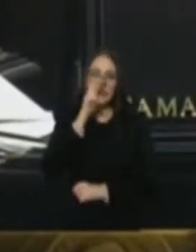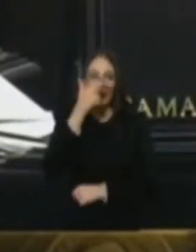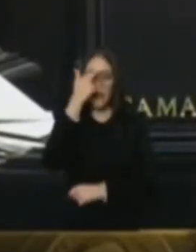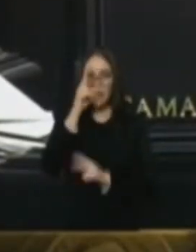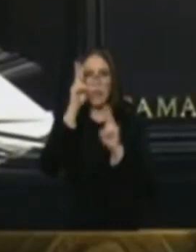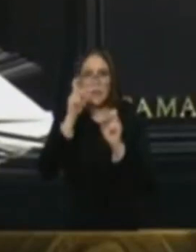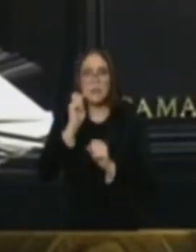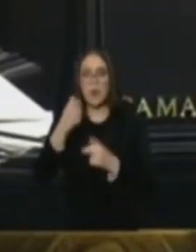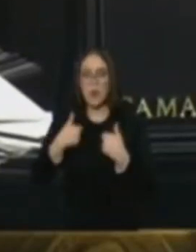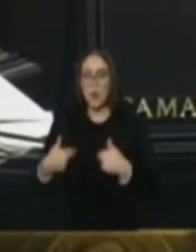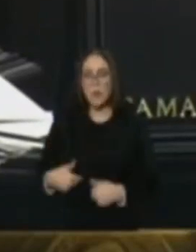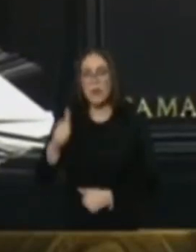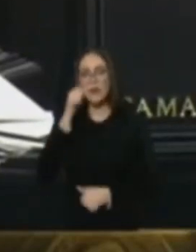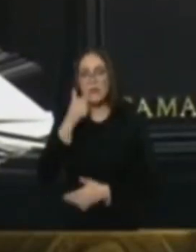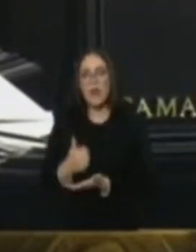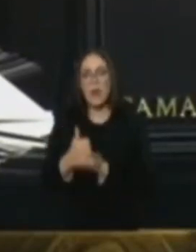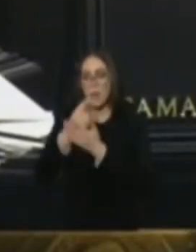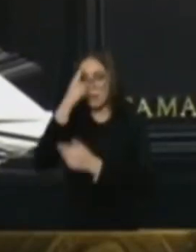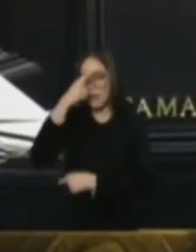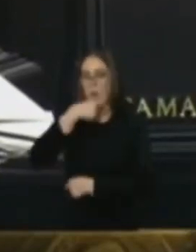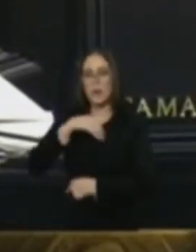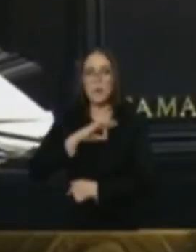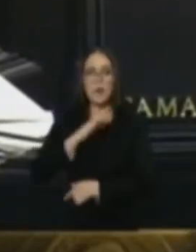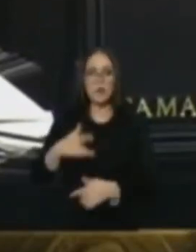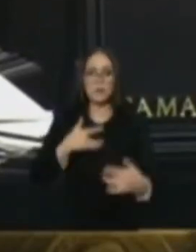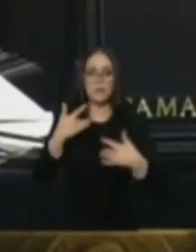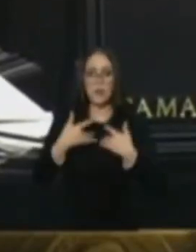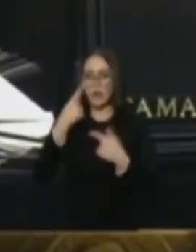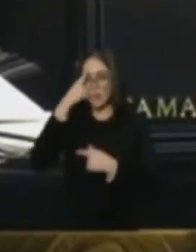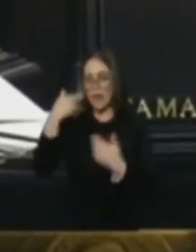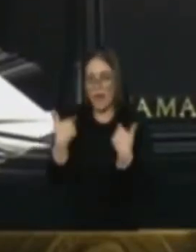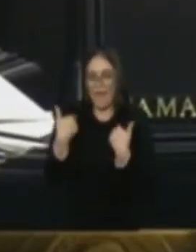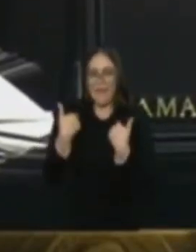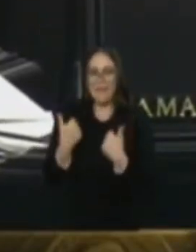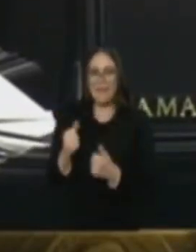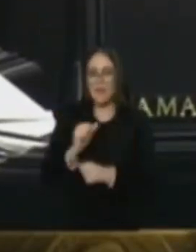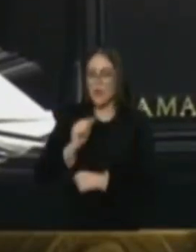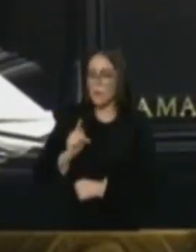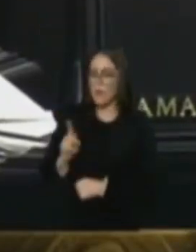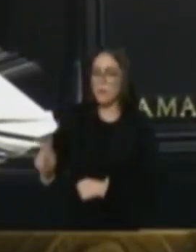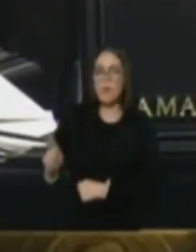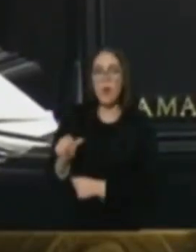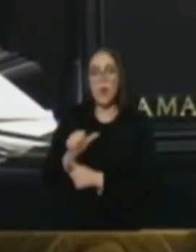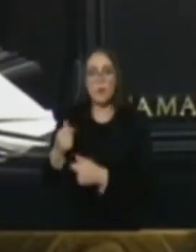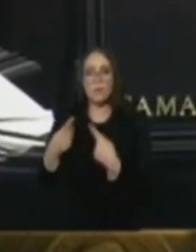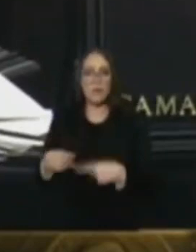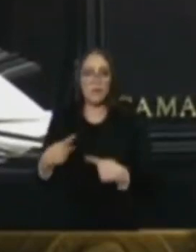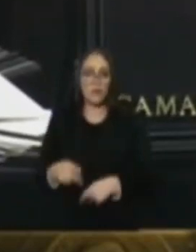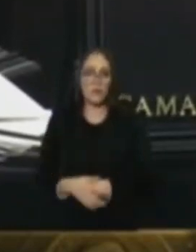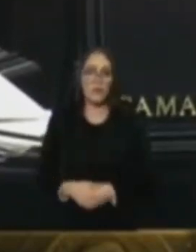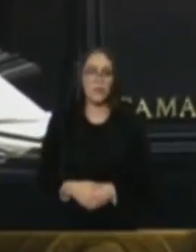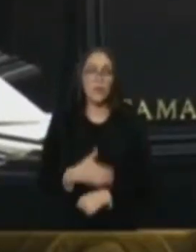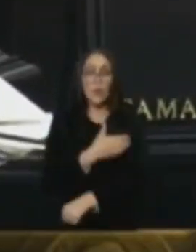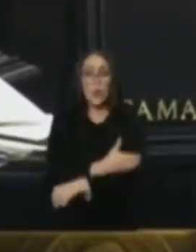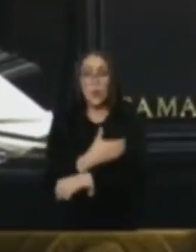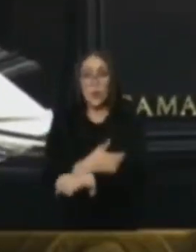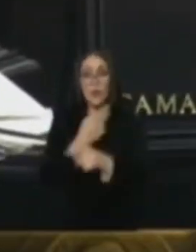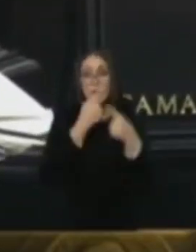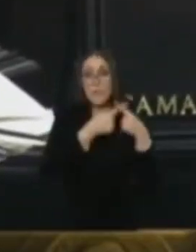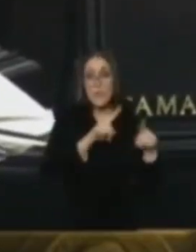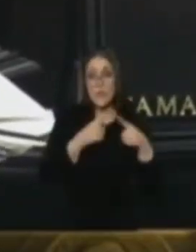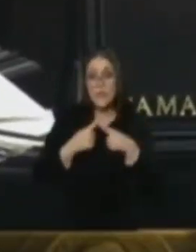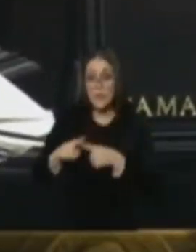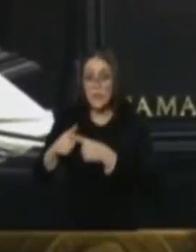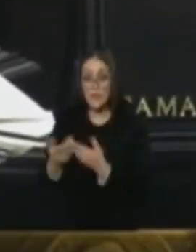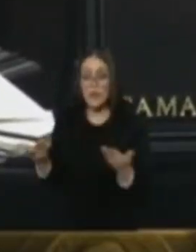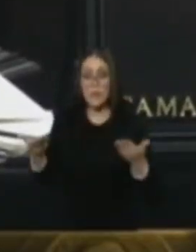permite hacer nuestros los sentimientos y la situación del otro. Compañeras y compañeros senadores,